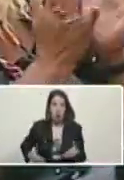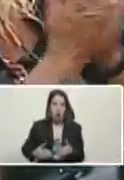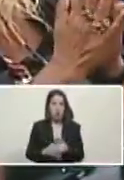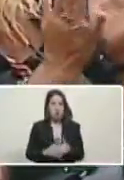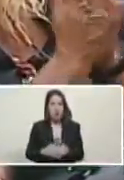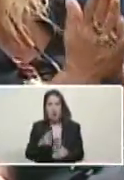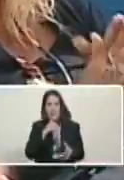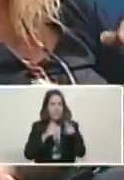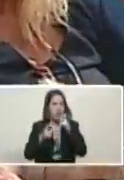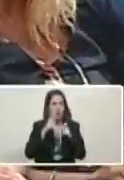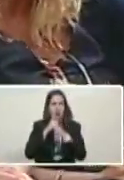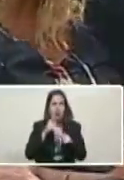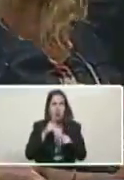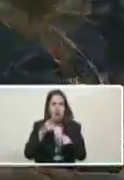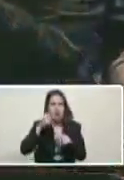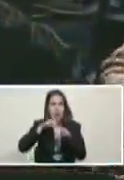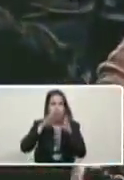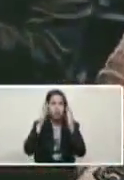son así?